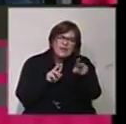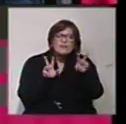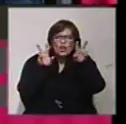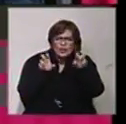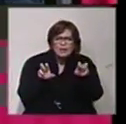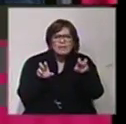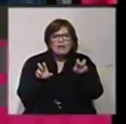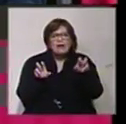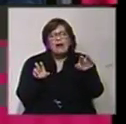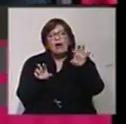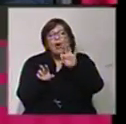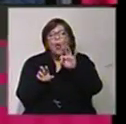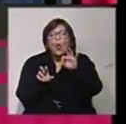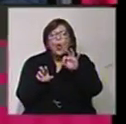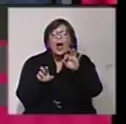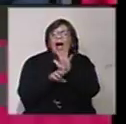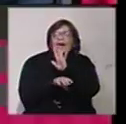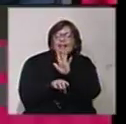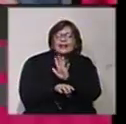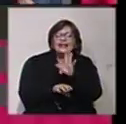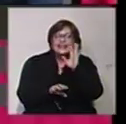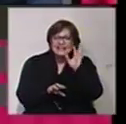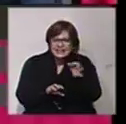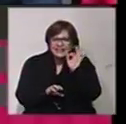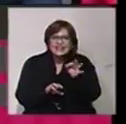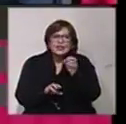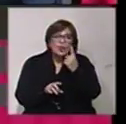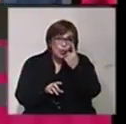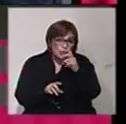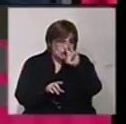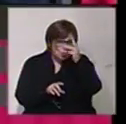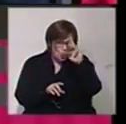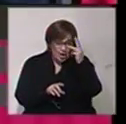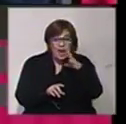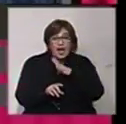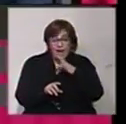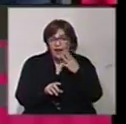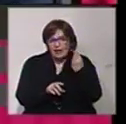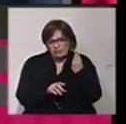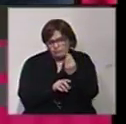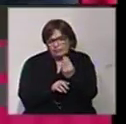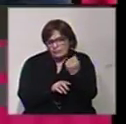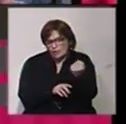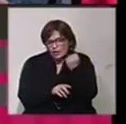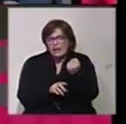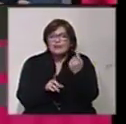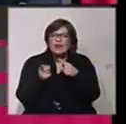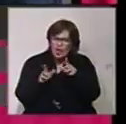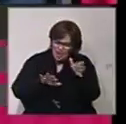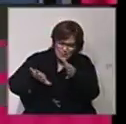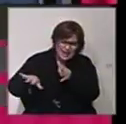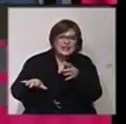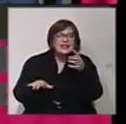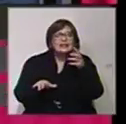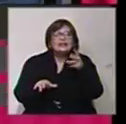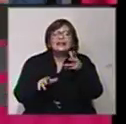Comics, vinculado a un artista. Sé que hay un artista uruguayo que va a tener una presencia más importante, pero aparte de eso, ¿tratan de darle